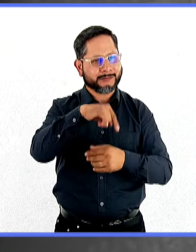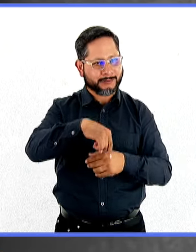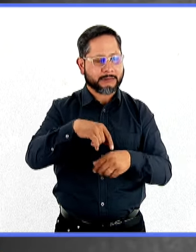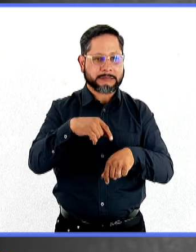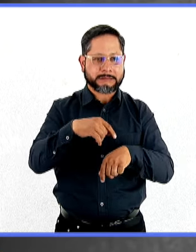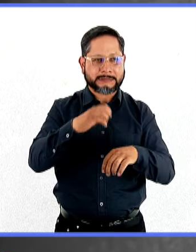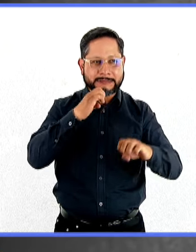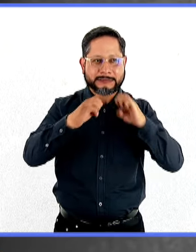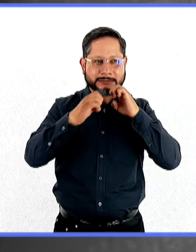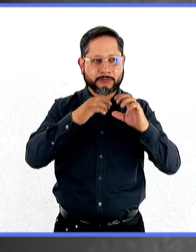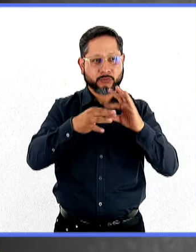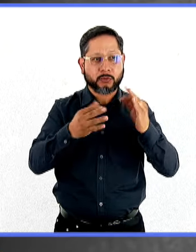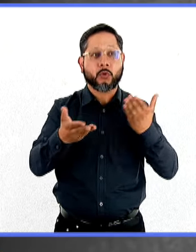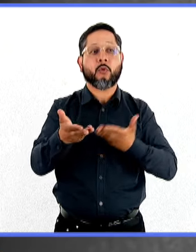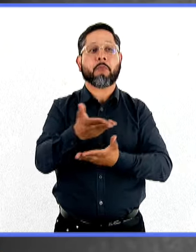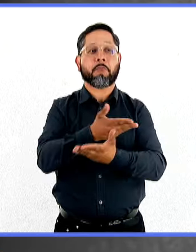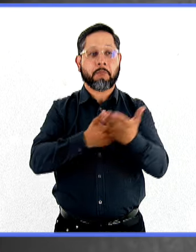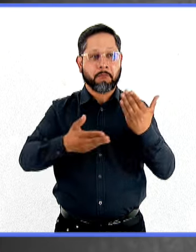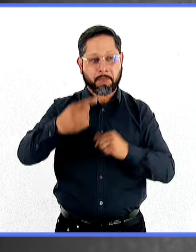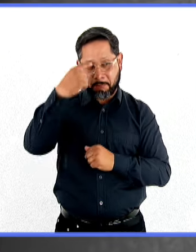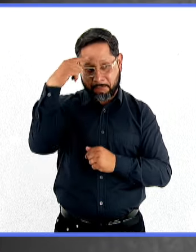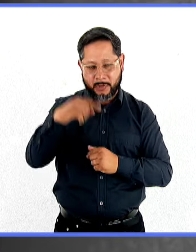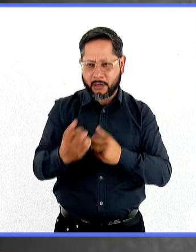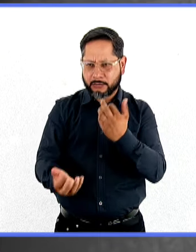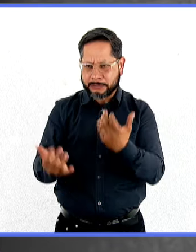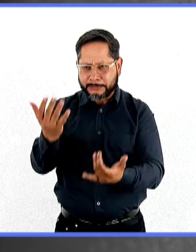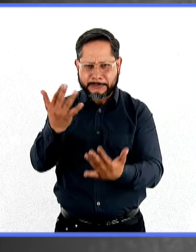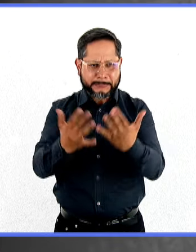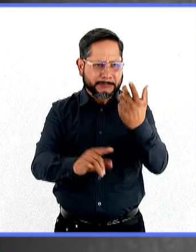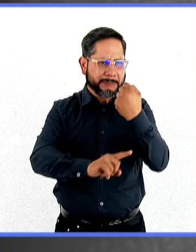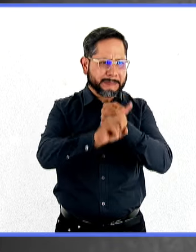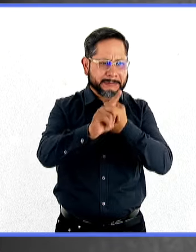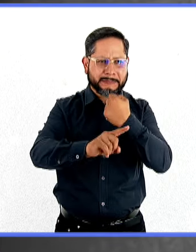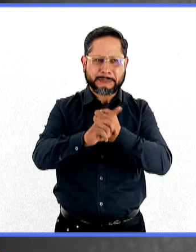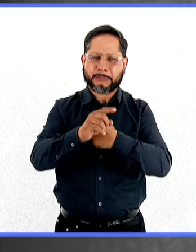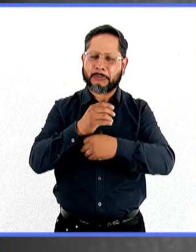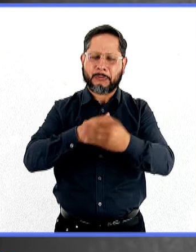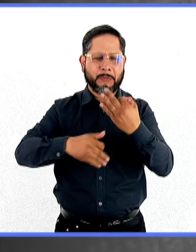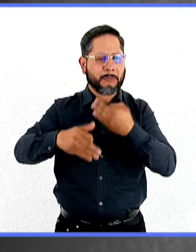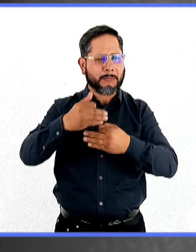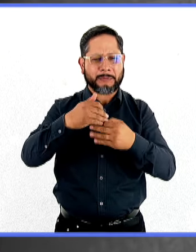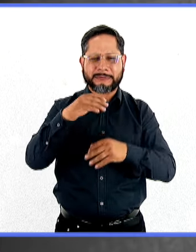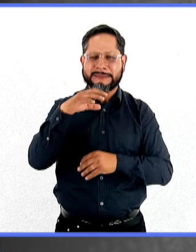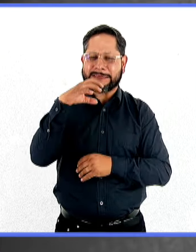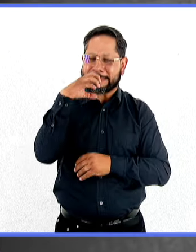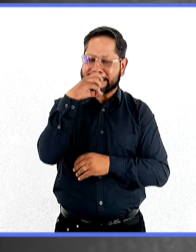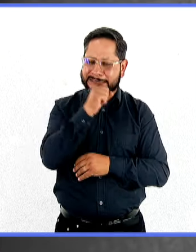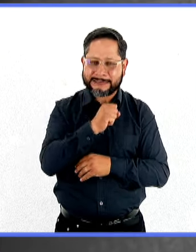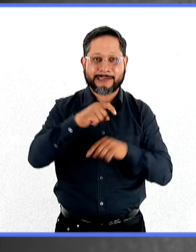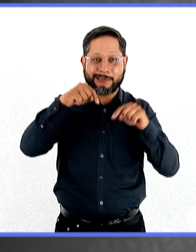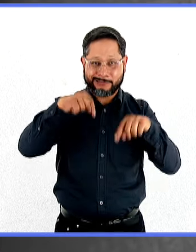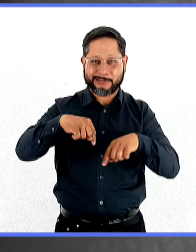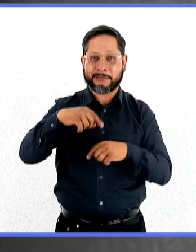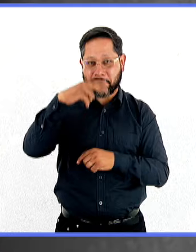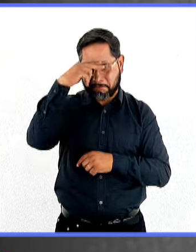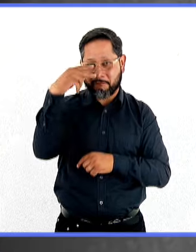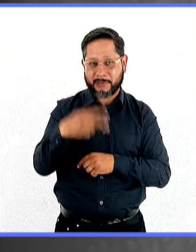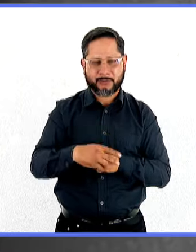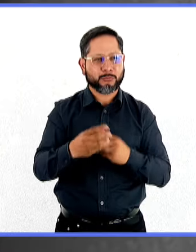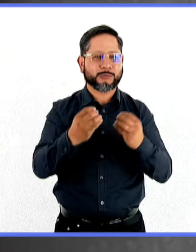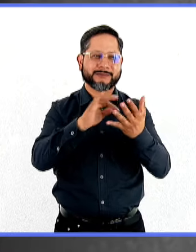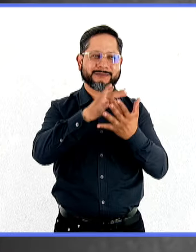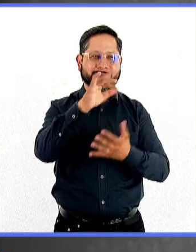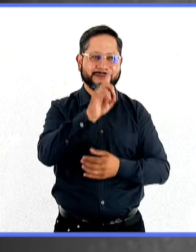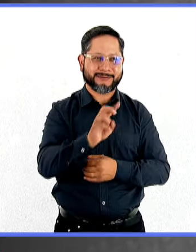compartirnos una herramienta para atender una problemática de todas las temporadas de calor al menos en nuestro país muchas Gracias